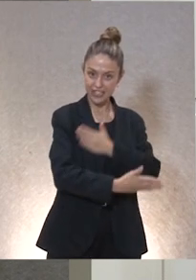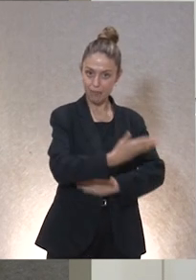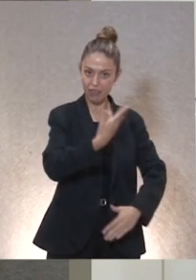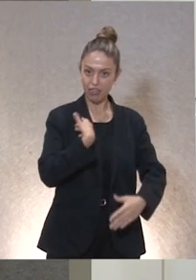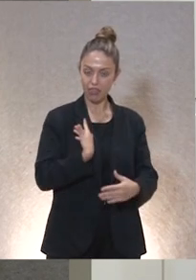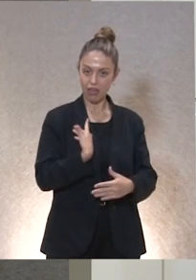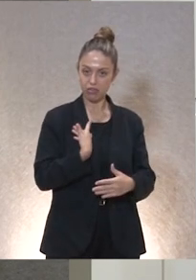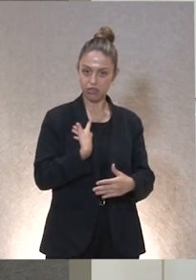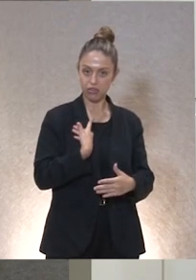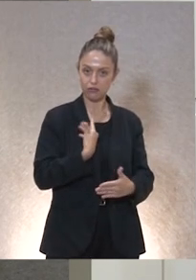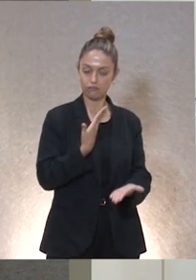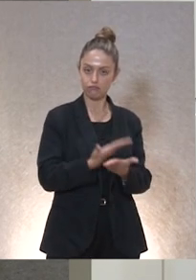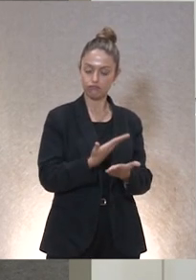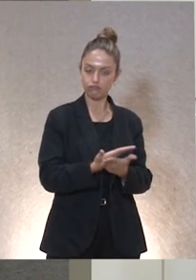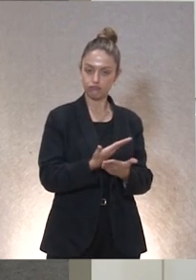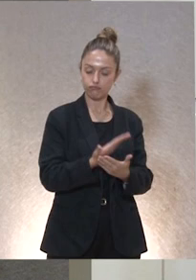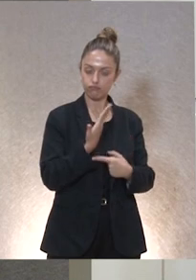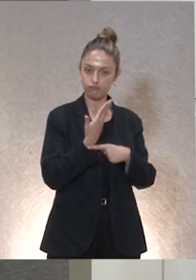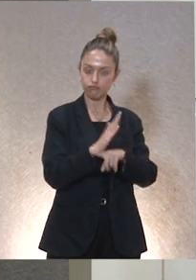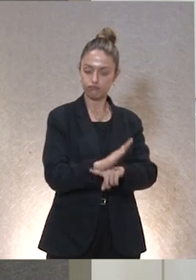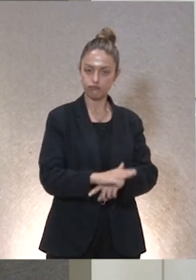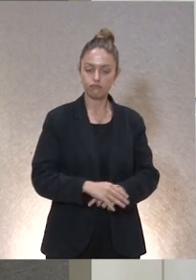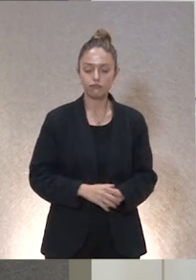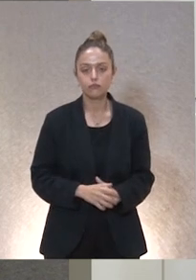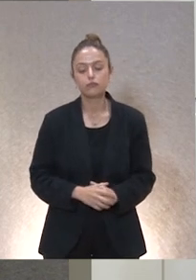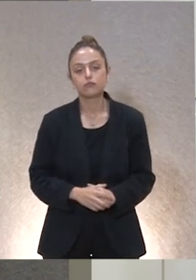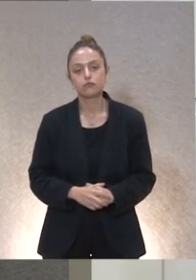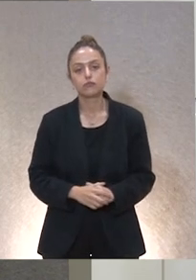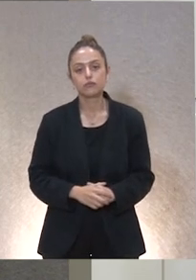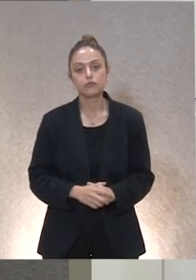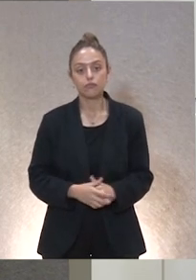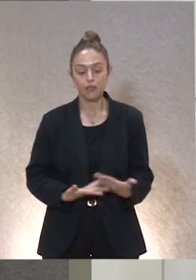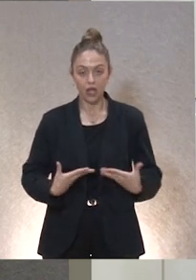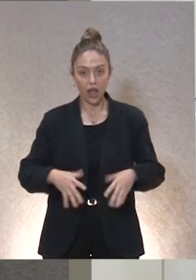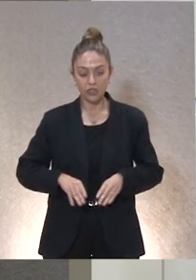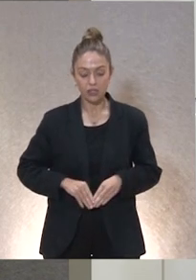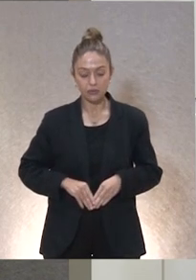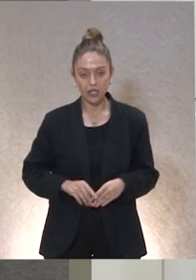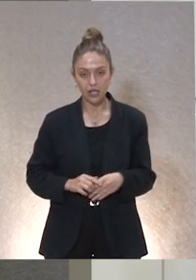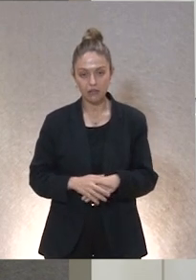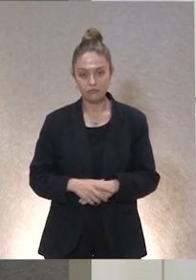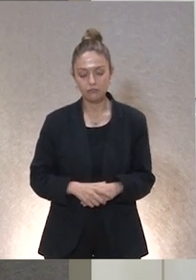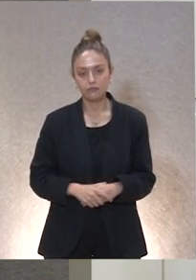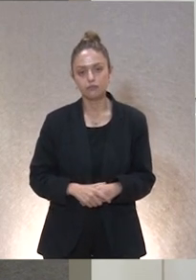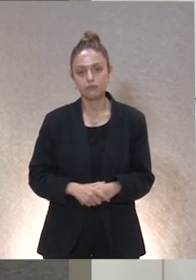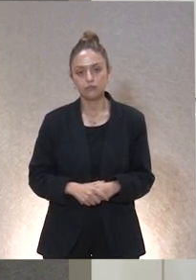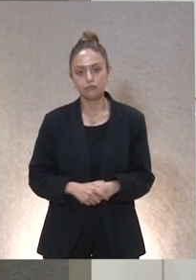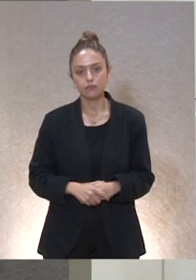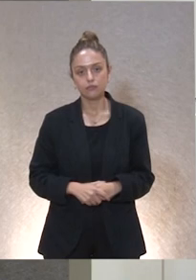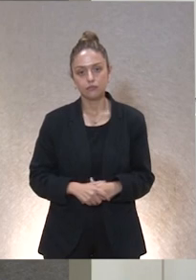discapacidad y y aceptarla y sobre todo